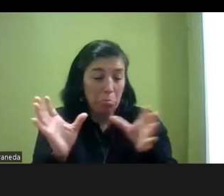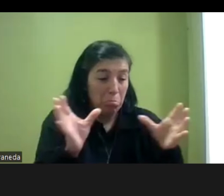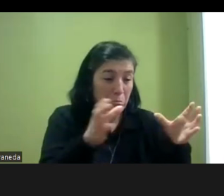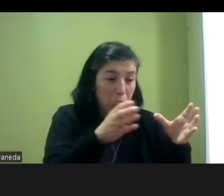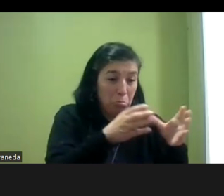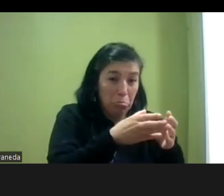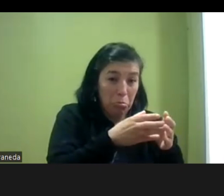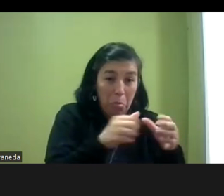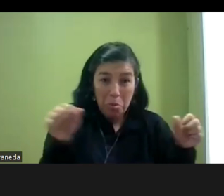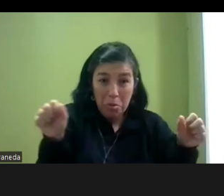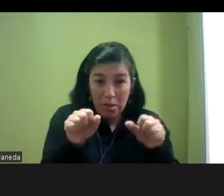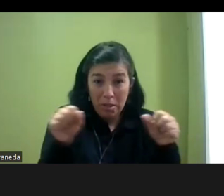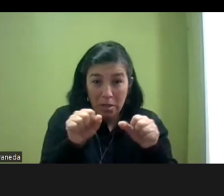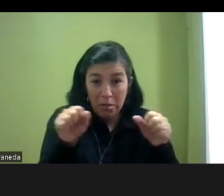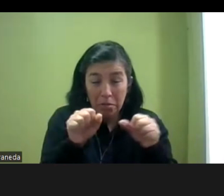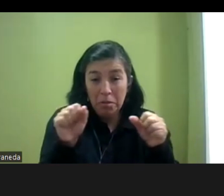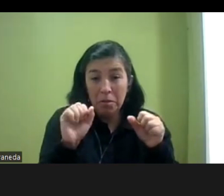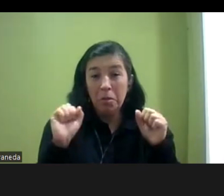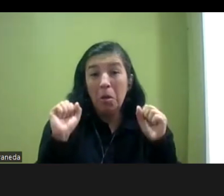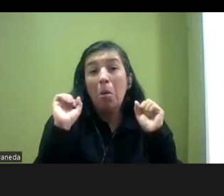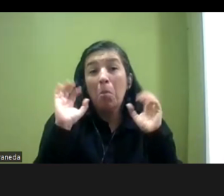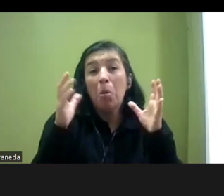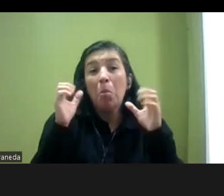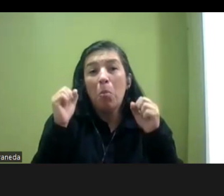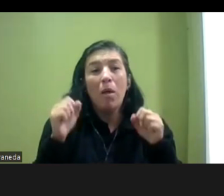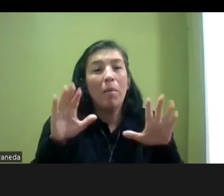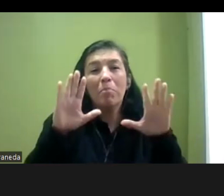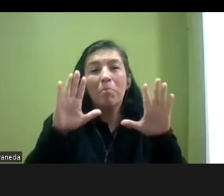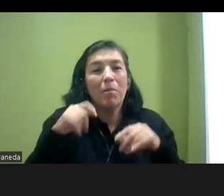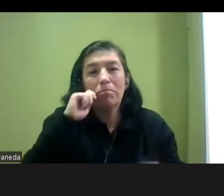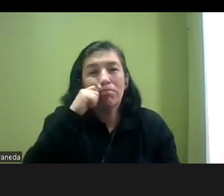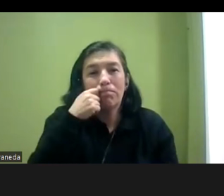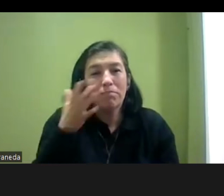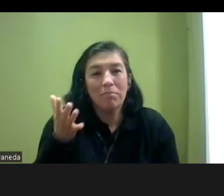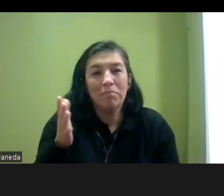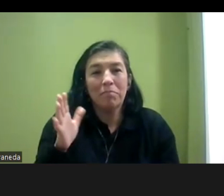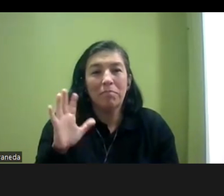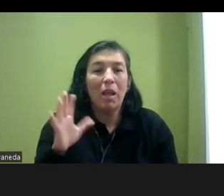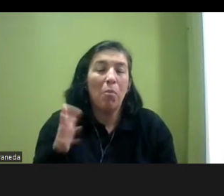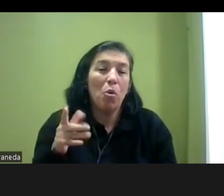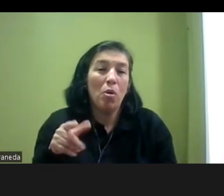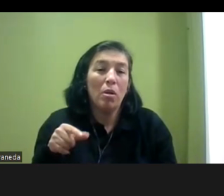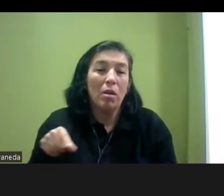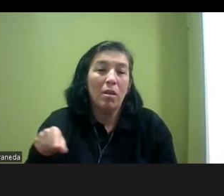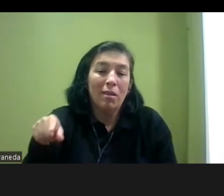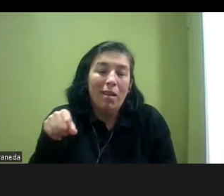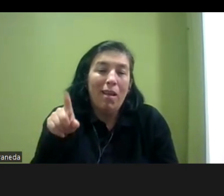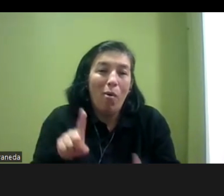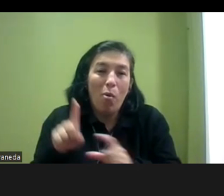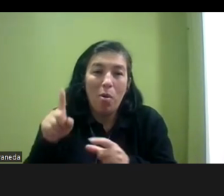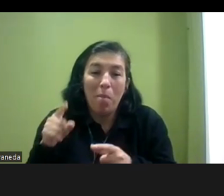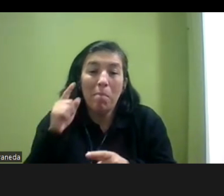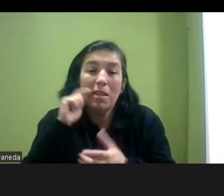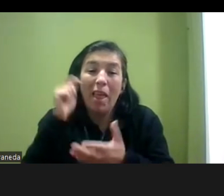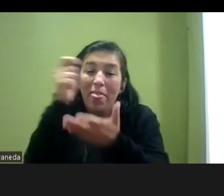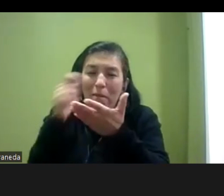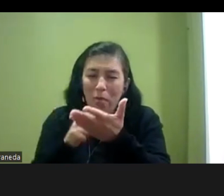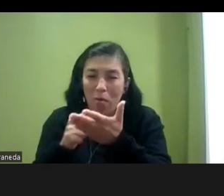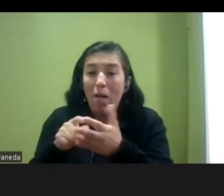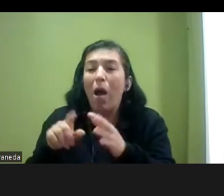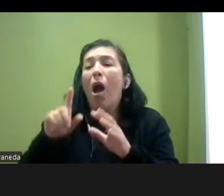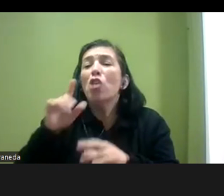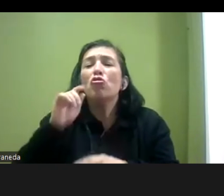muy cercanas incluso puedan darle el mismo significado. Puede tener significados muy contrapuestos,